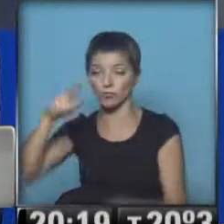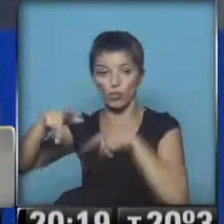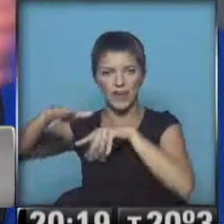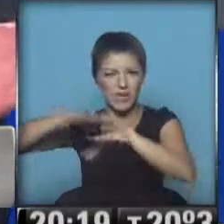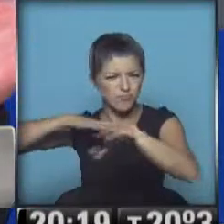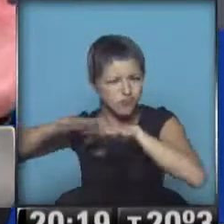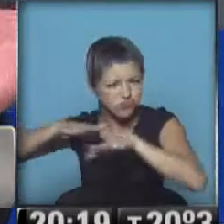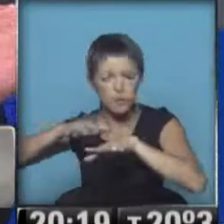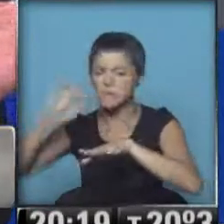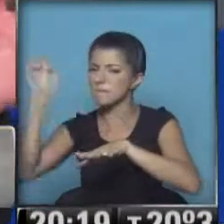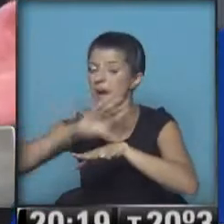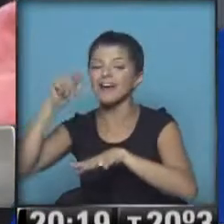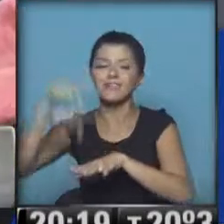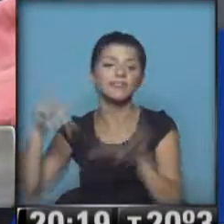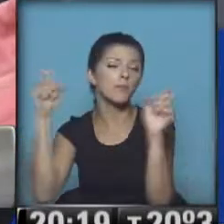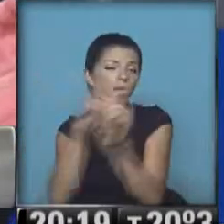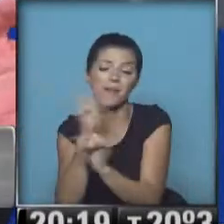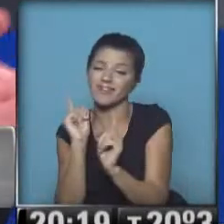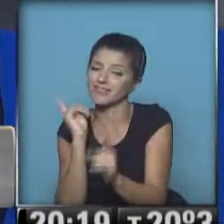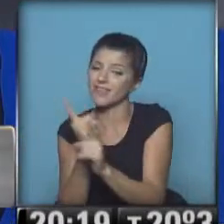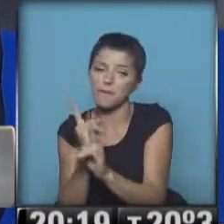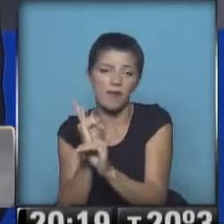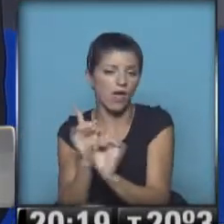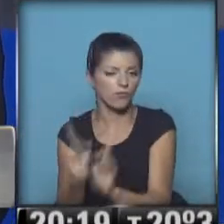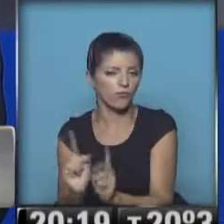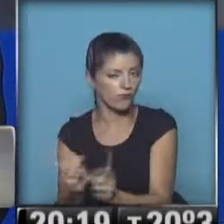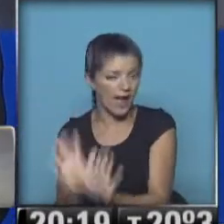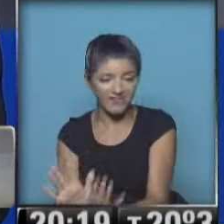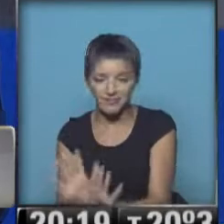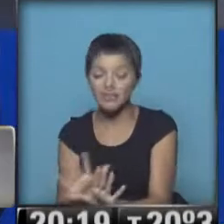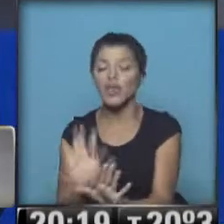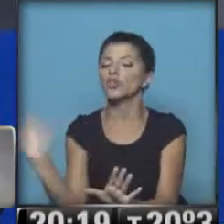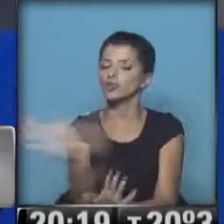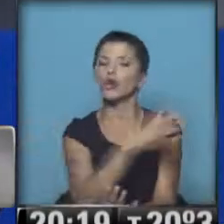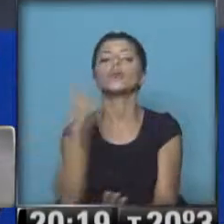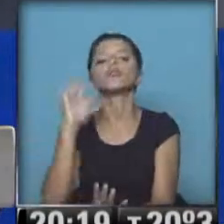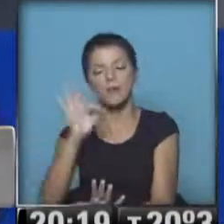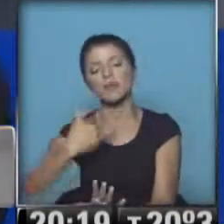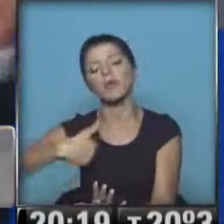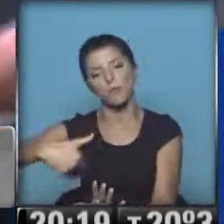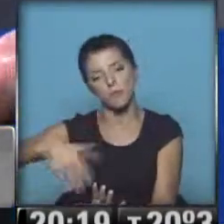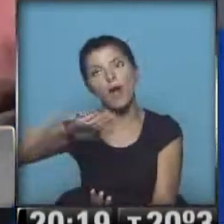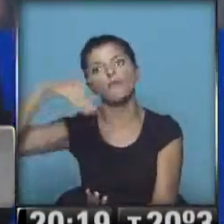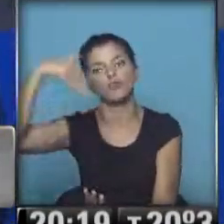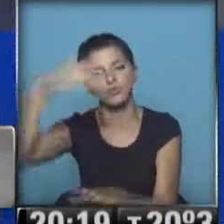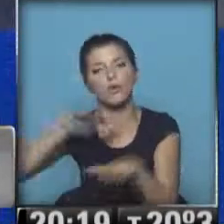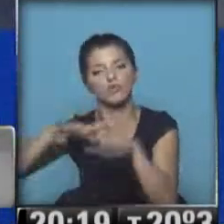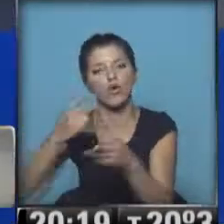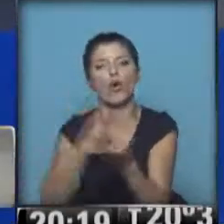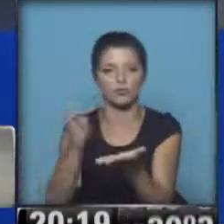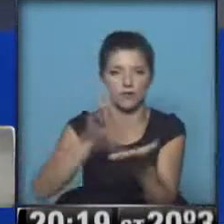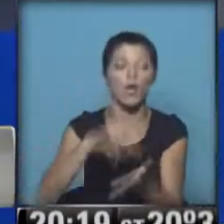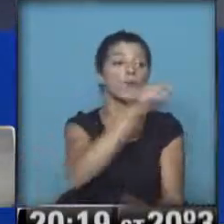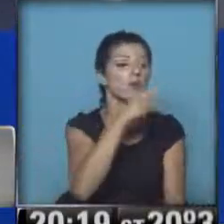serio y este es uno de los problemas que siempre enfrentan estos países donde se sabe que va a haber otra vez un terremoto lo sabemos de chile lo